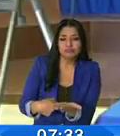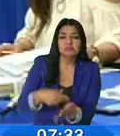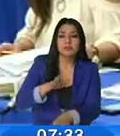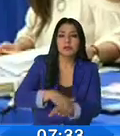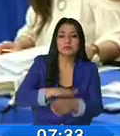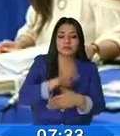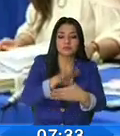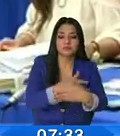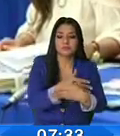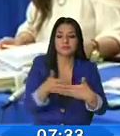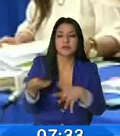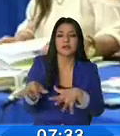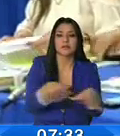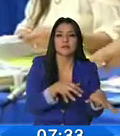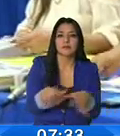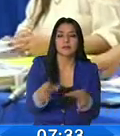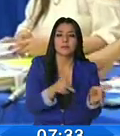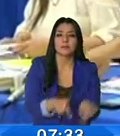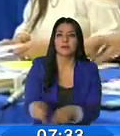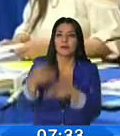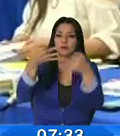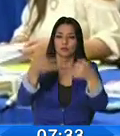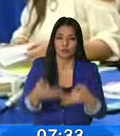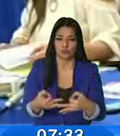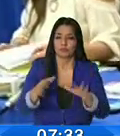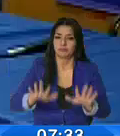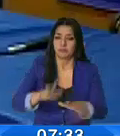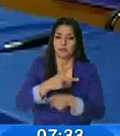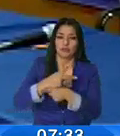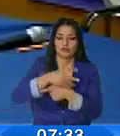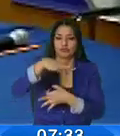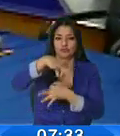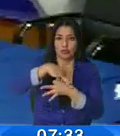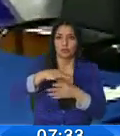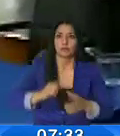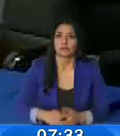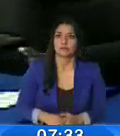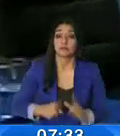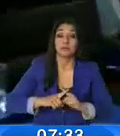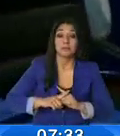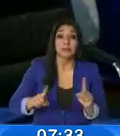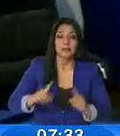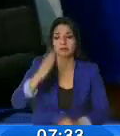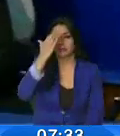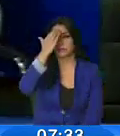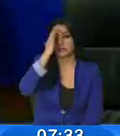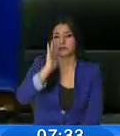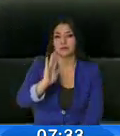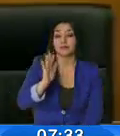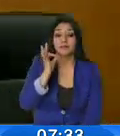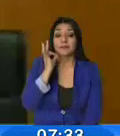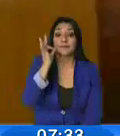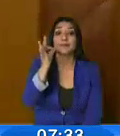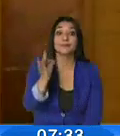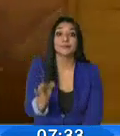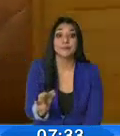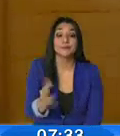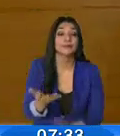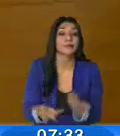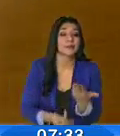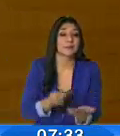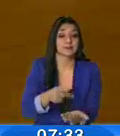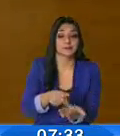con el cronograma de actividades del organismo electoral, pero asimismo indicaron que están conscientes de lo que les podría venir